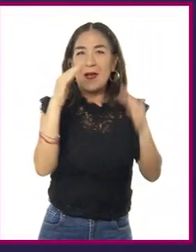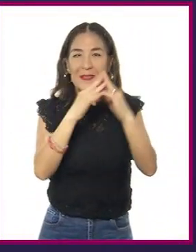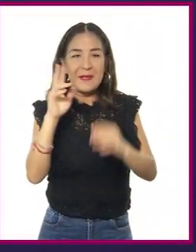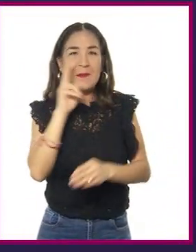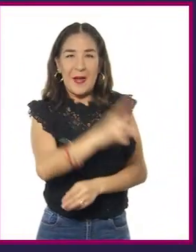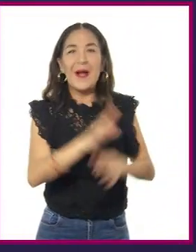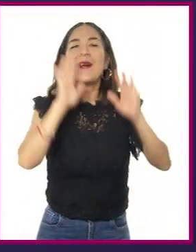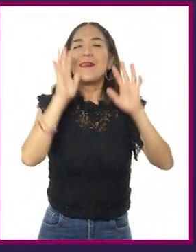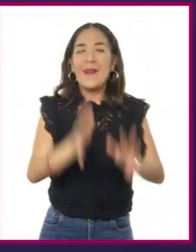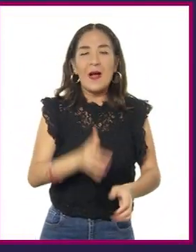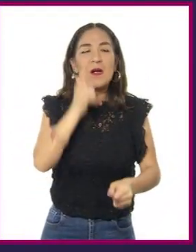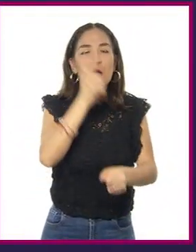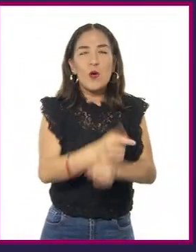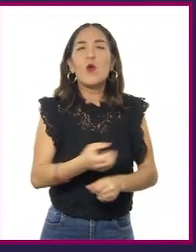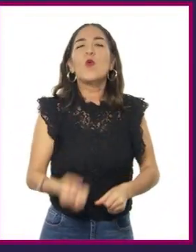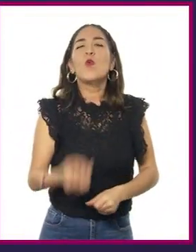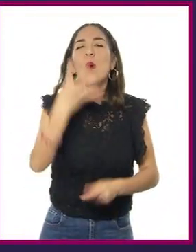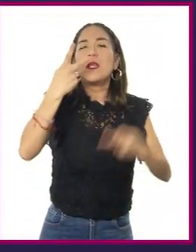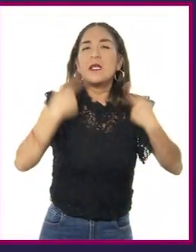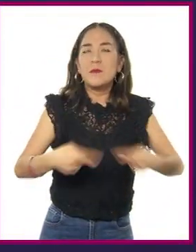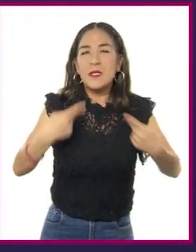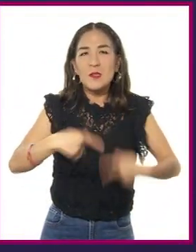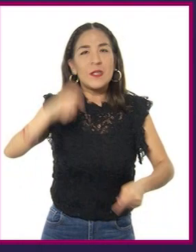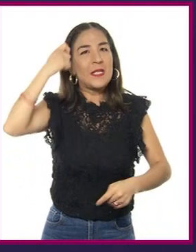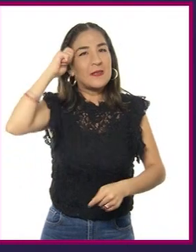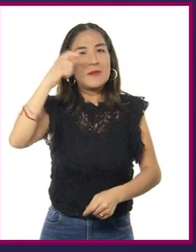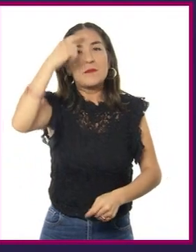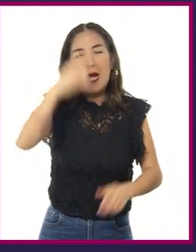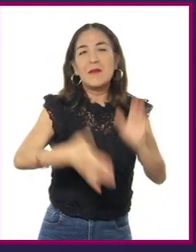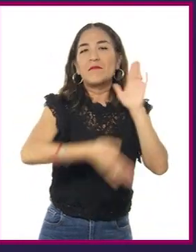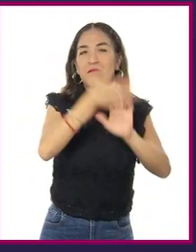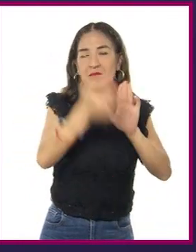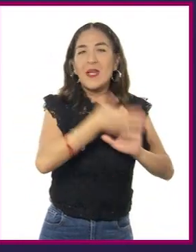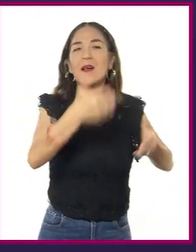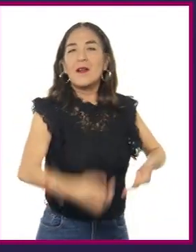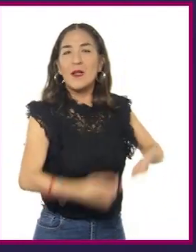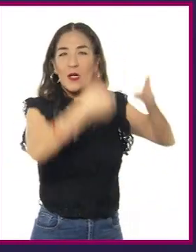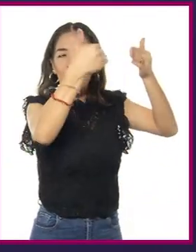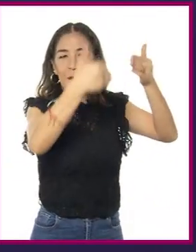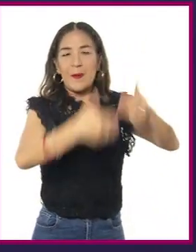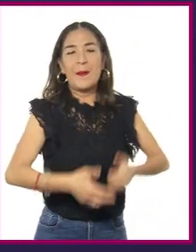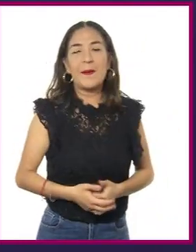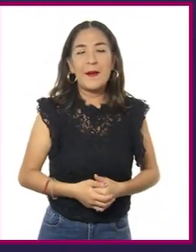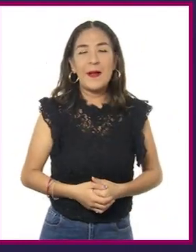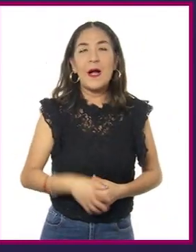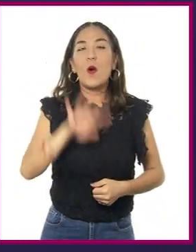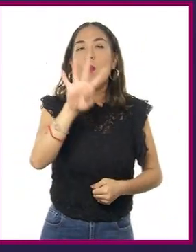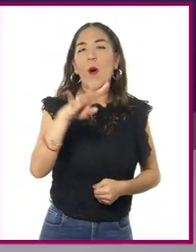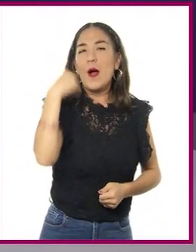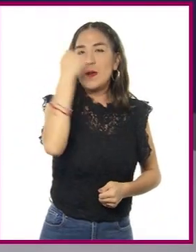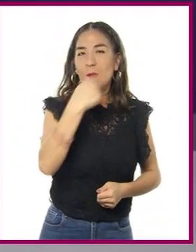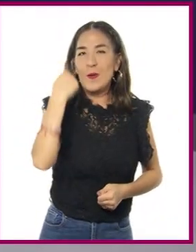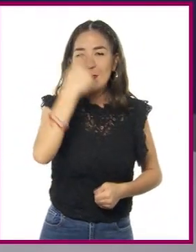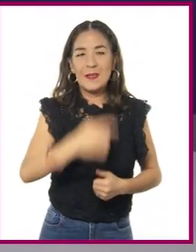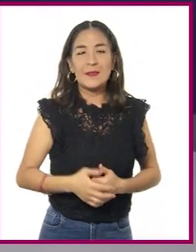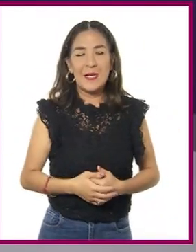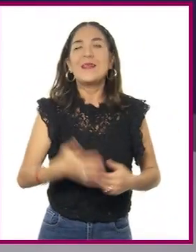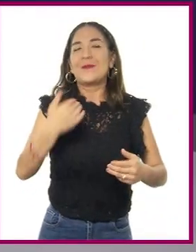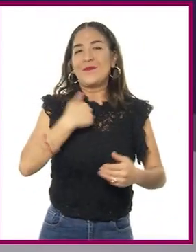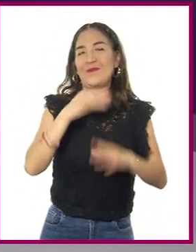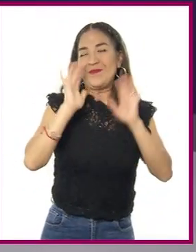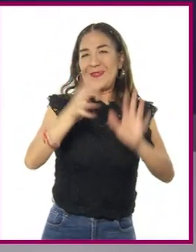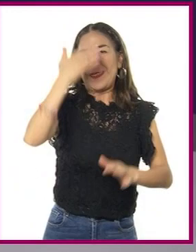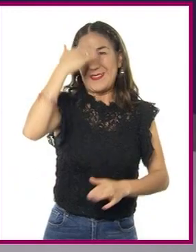lograron determinar cuántos albañiles se necesitan si desea construir el muro en 4 horas. Yo no tengo,